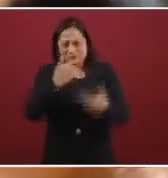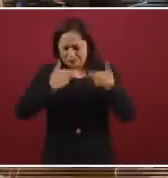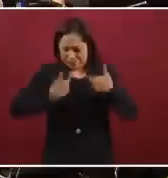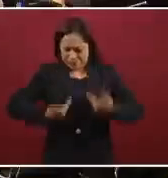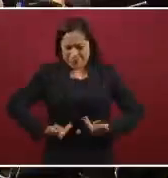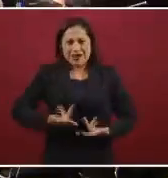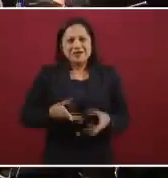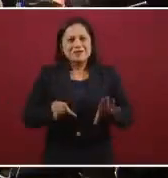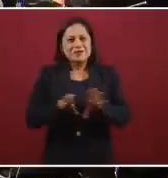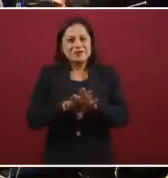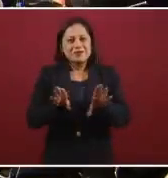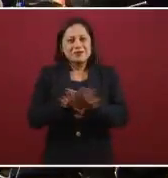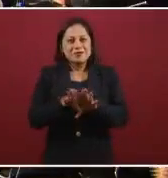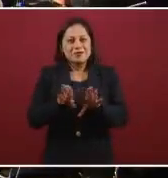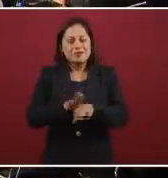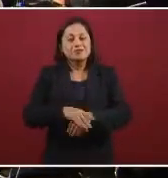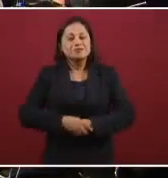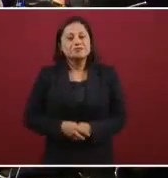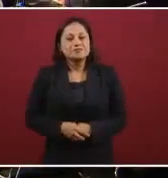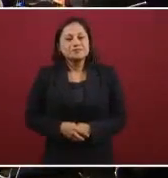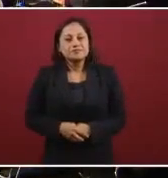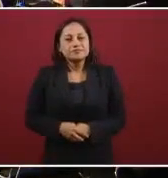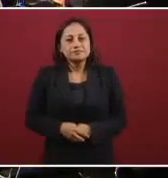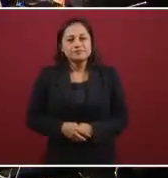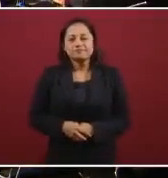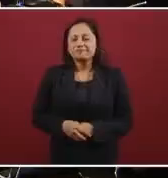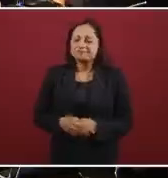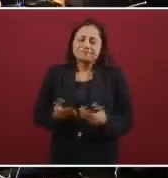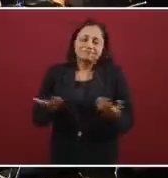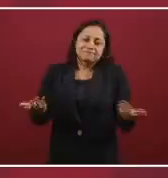gracias. Pues a no fallar, Miguel.